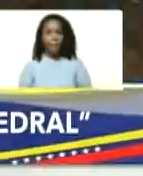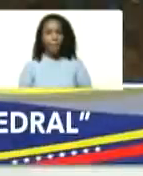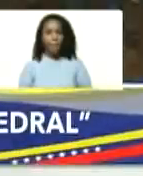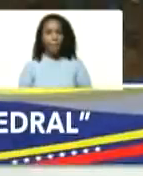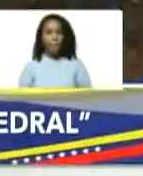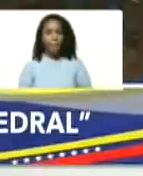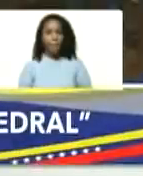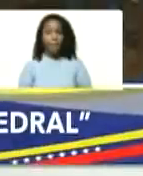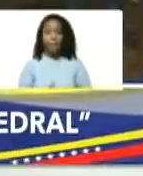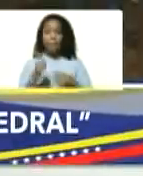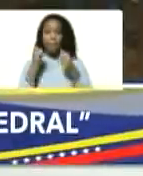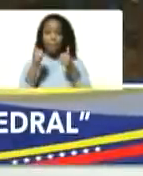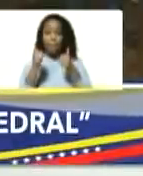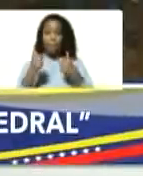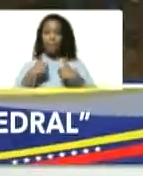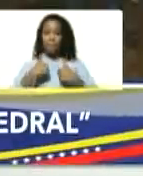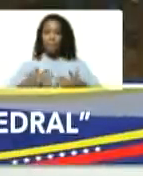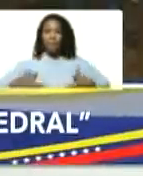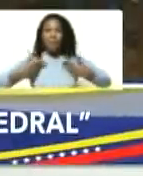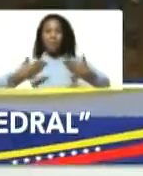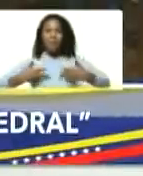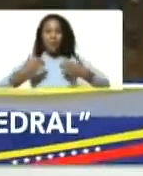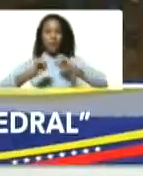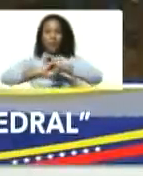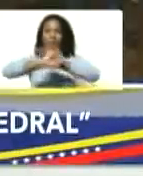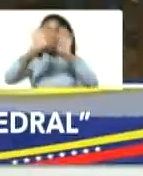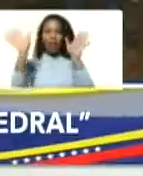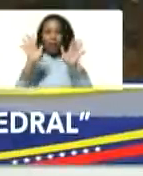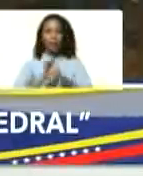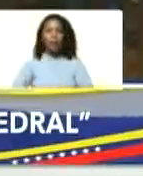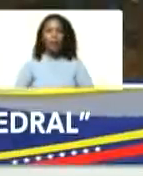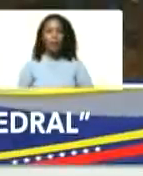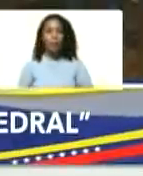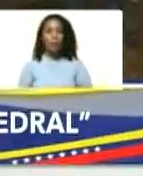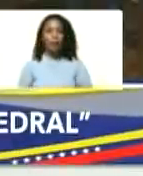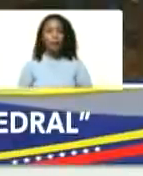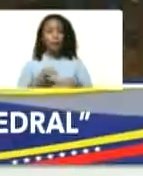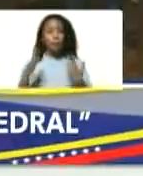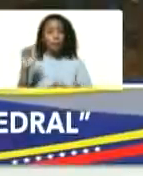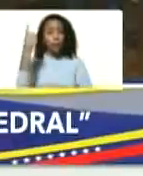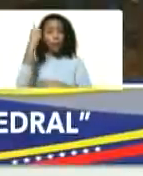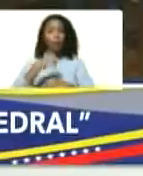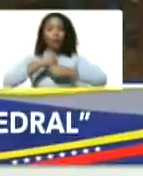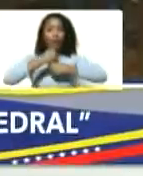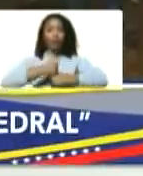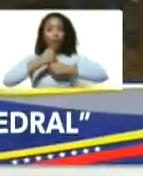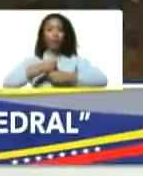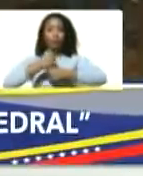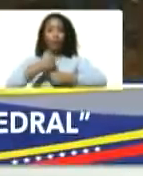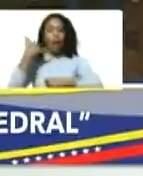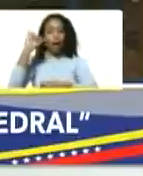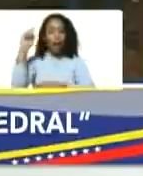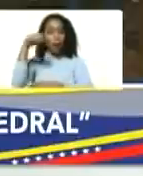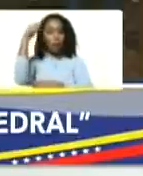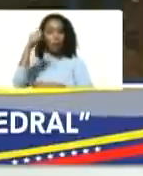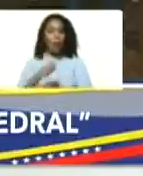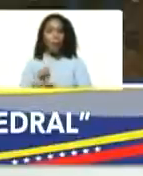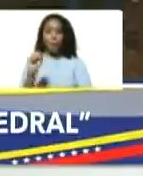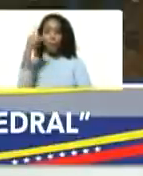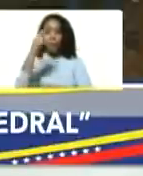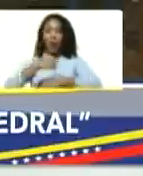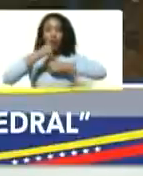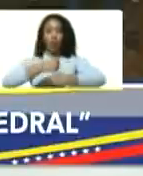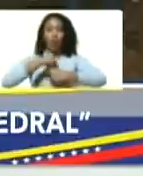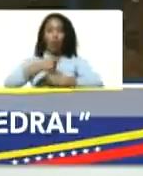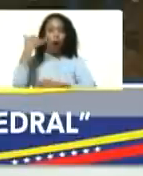bueno muy bien me alegra mucho la claridad que el primer jinete de la pure tiene primer jinete de la